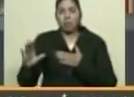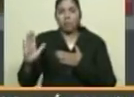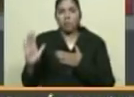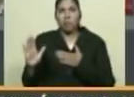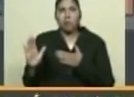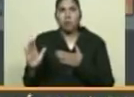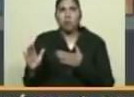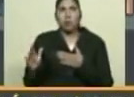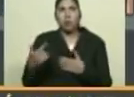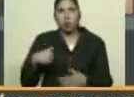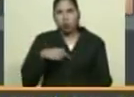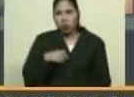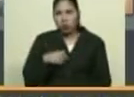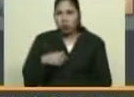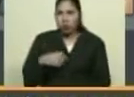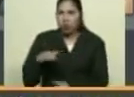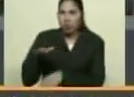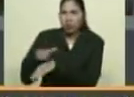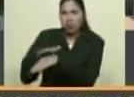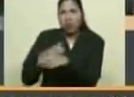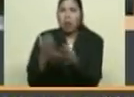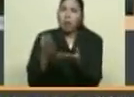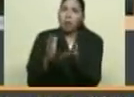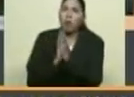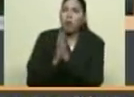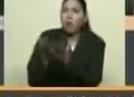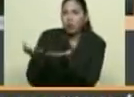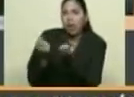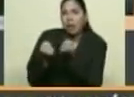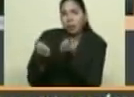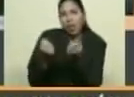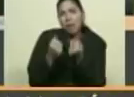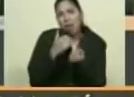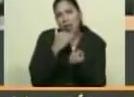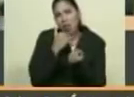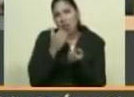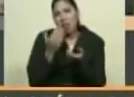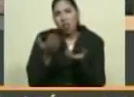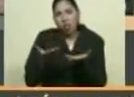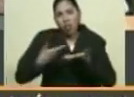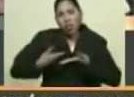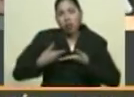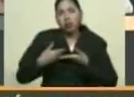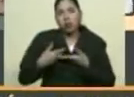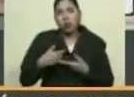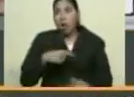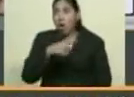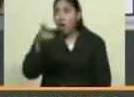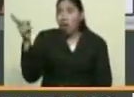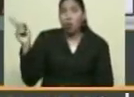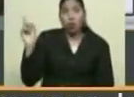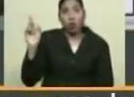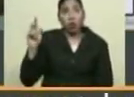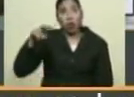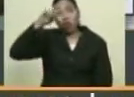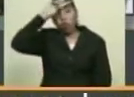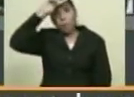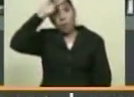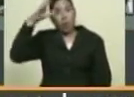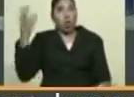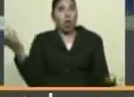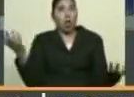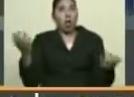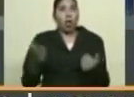Nosotros no le pedimos a nadie que nos regale nada. Por eso ellos andan con su estupidez en el mundo del